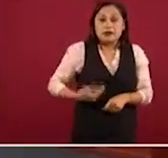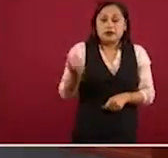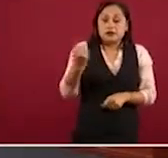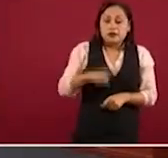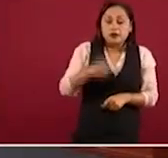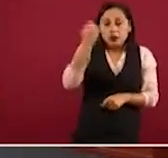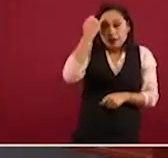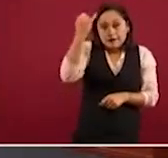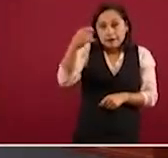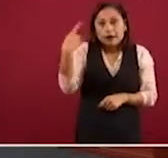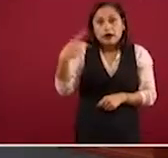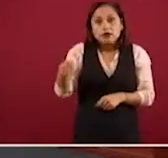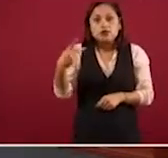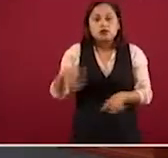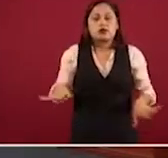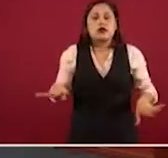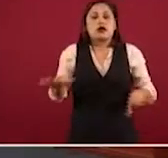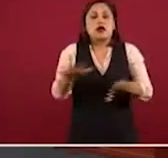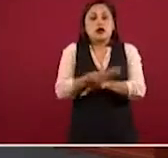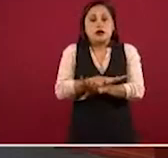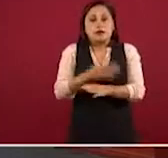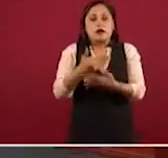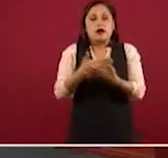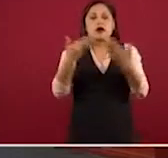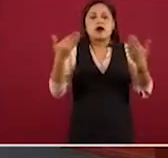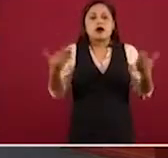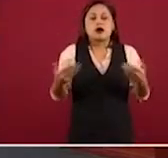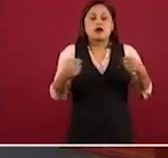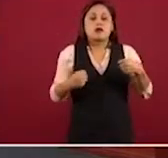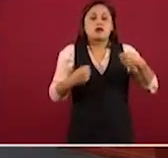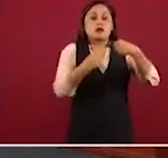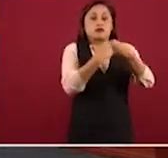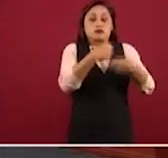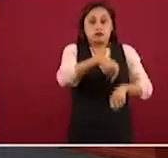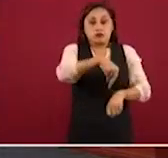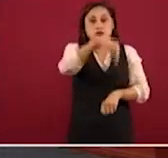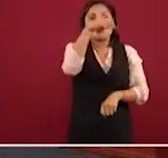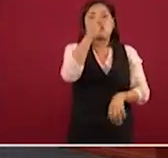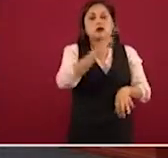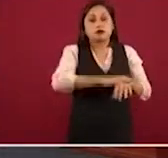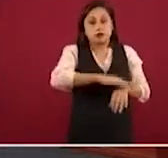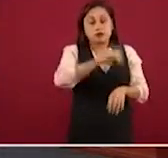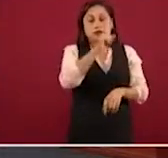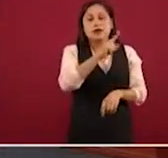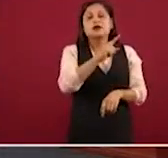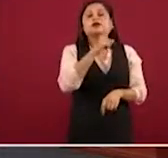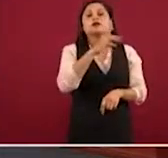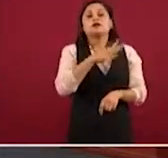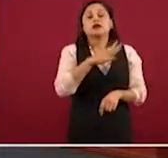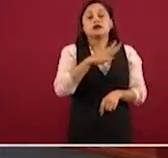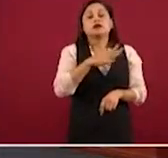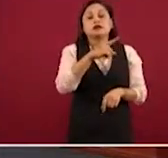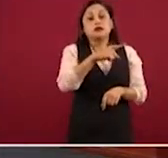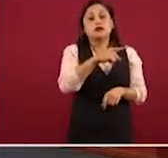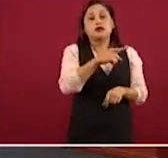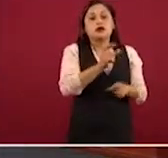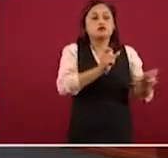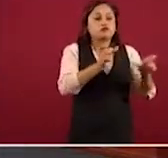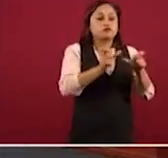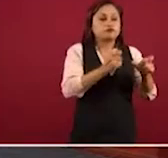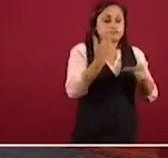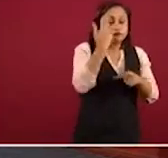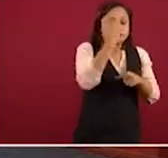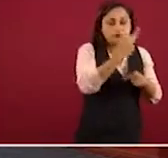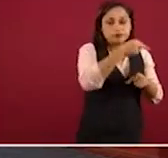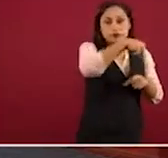los puestos militares de seguridad, principalmente en la frontera norte, que hacen las revisiones de norte a sur. Y ahí es